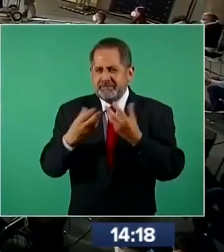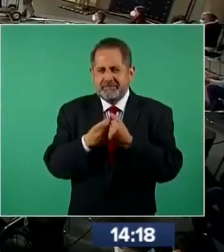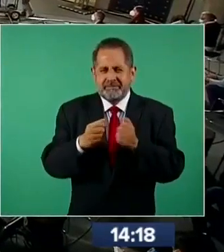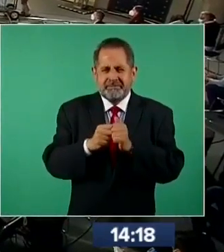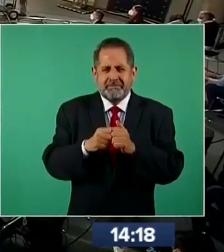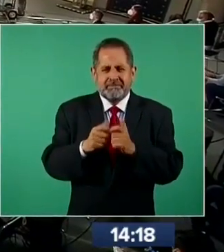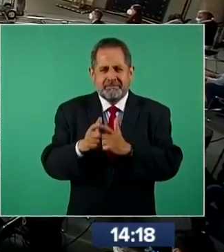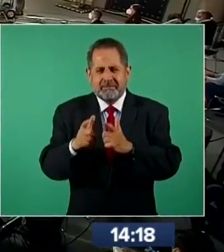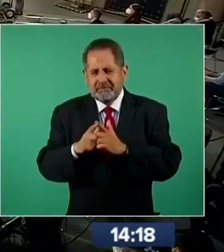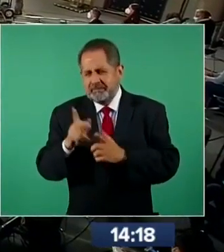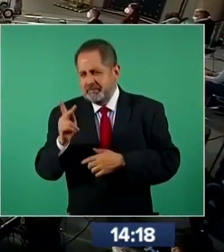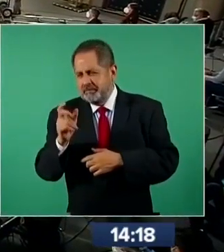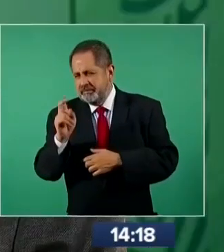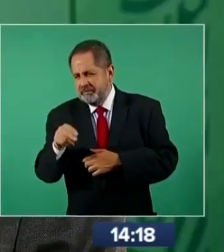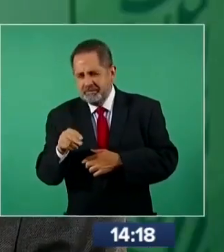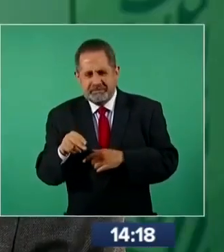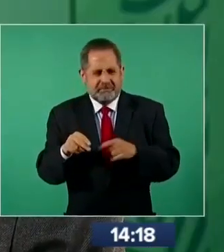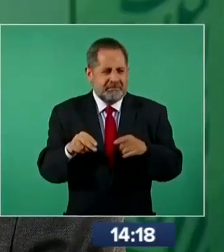Ayer vinieron unos